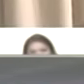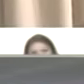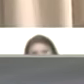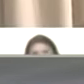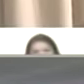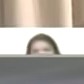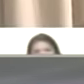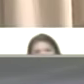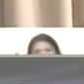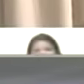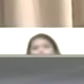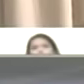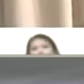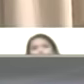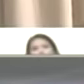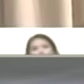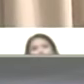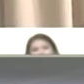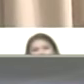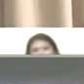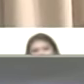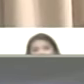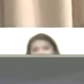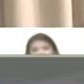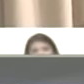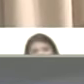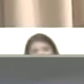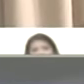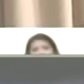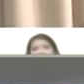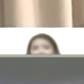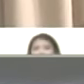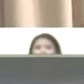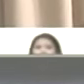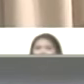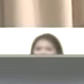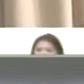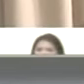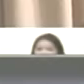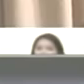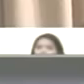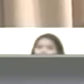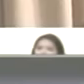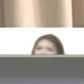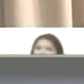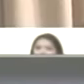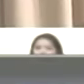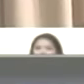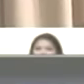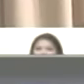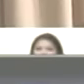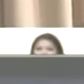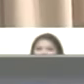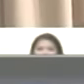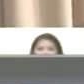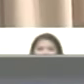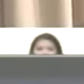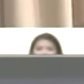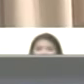del transformador, porque todavía está en llama. Sin embargo, por los registros, parece que hubo una alta